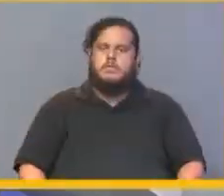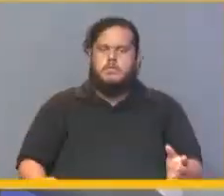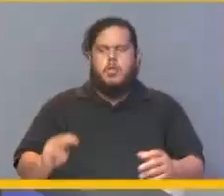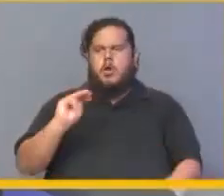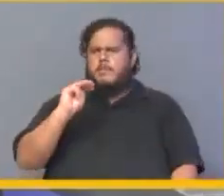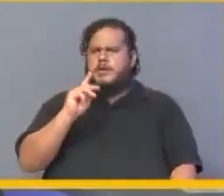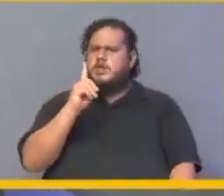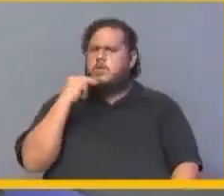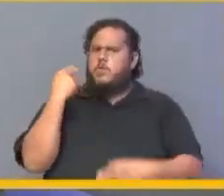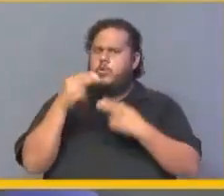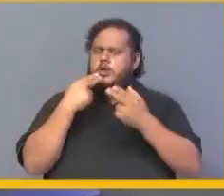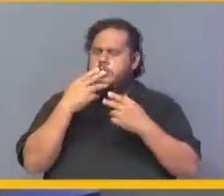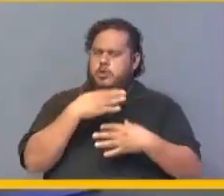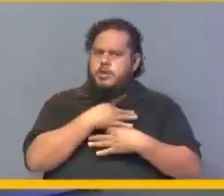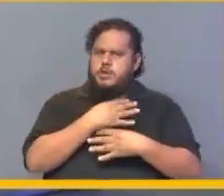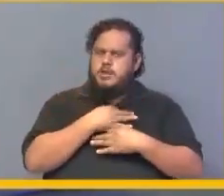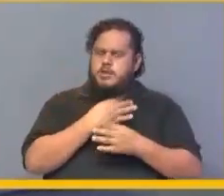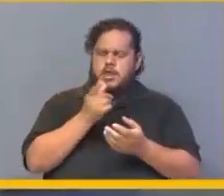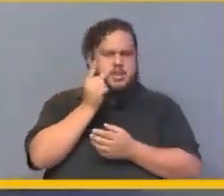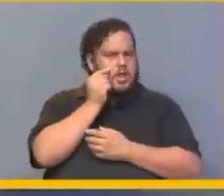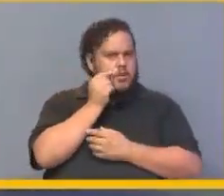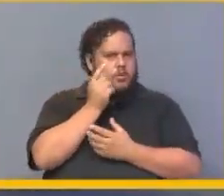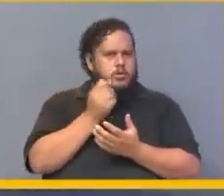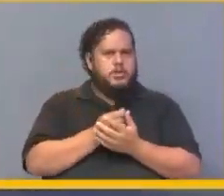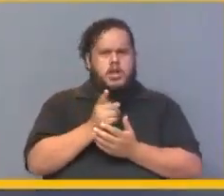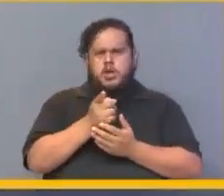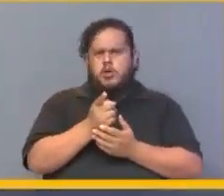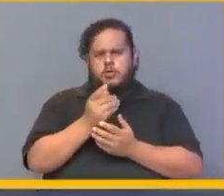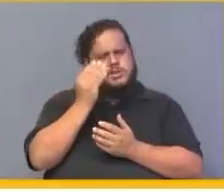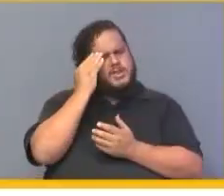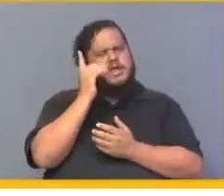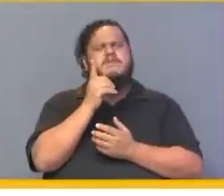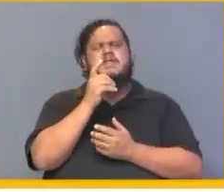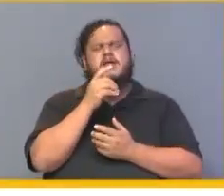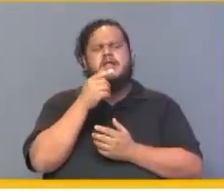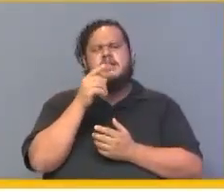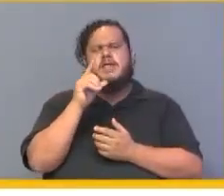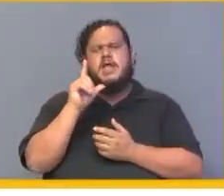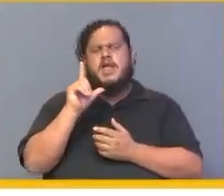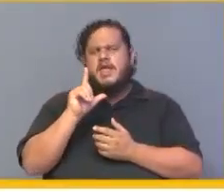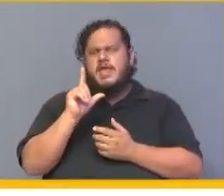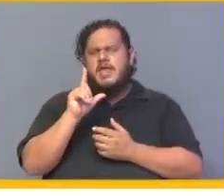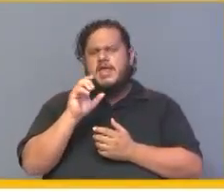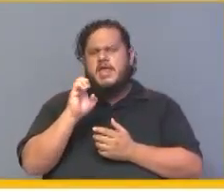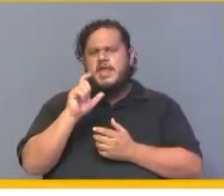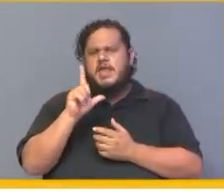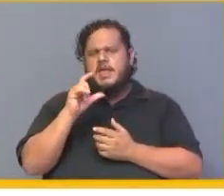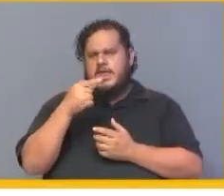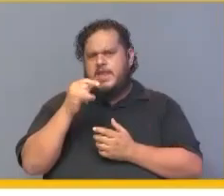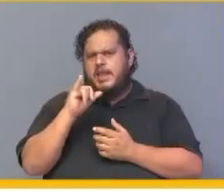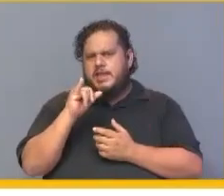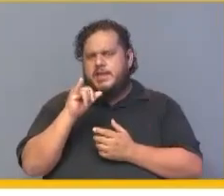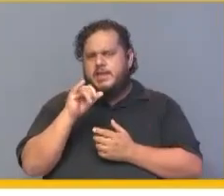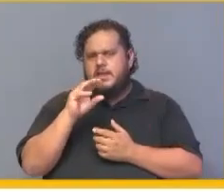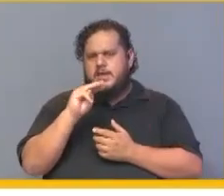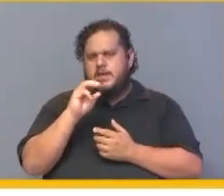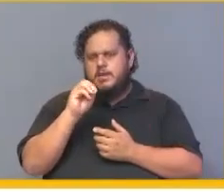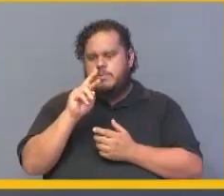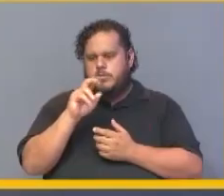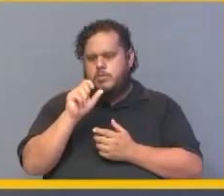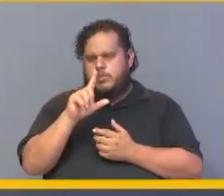Martín, una historia interesante, curiosa. ¿Conoces, sabes quién es Elgin Morales? ¿Cómo? Elgin Morales. ¿Vos sabes decir?